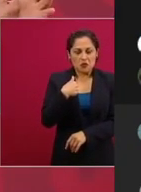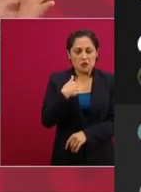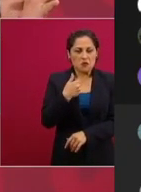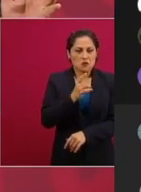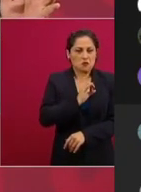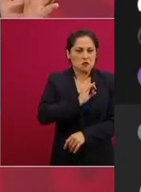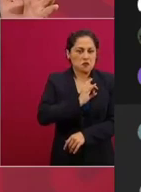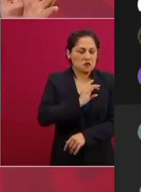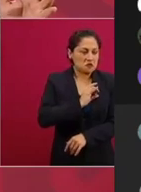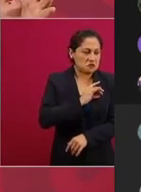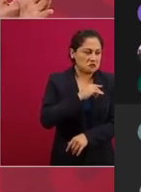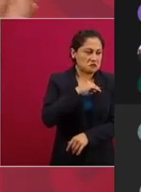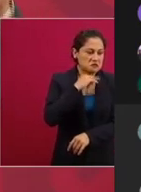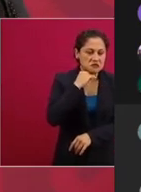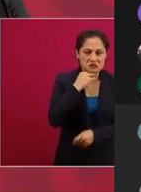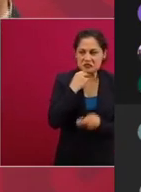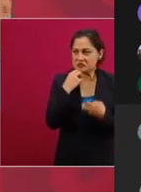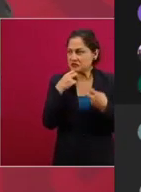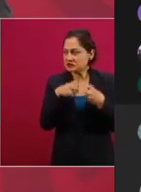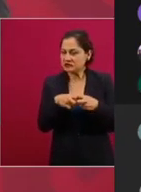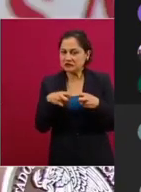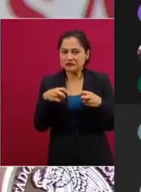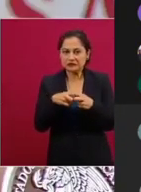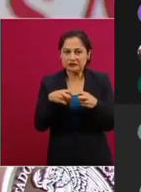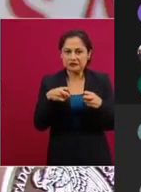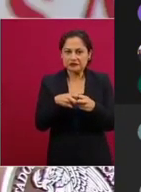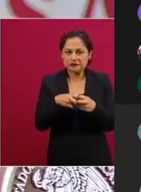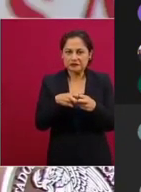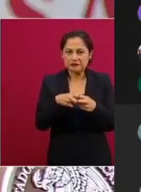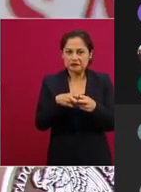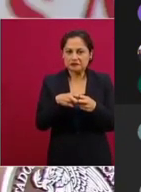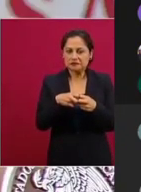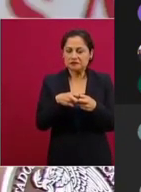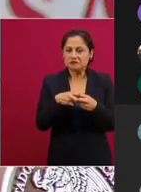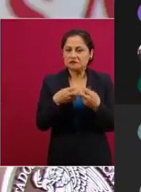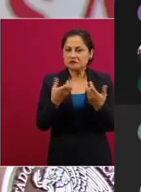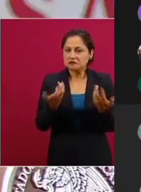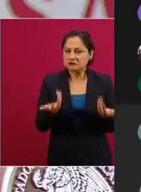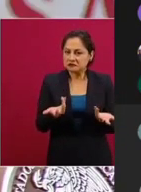Solo nos regañó. Hashtag bajen de panza. Y